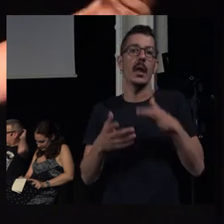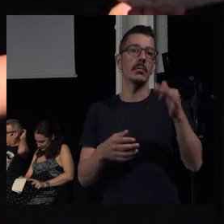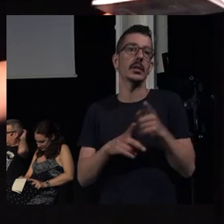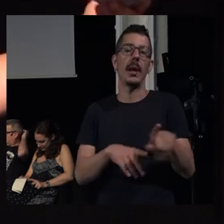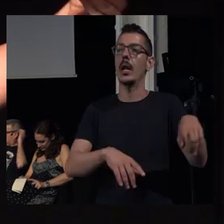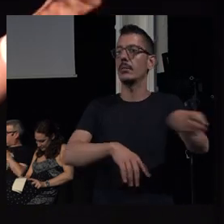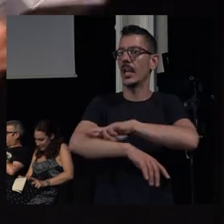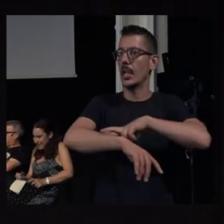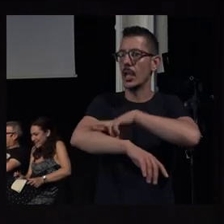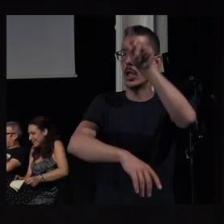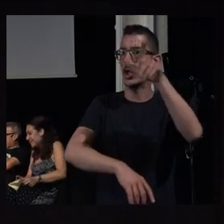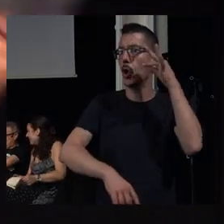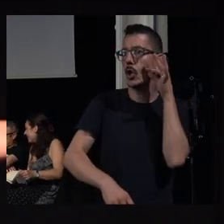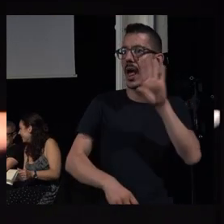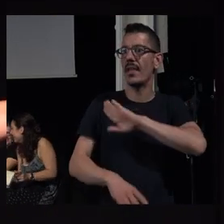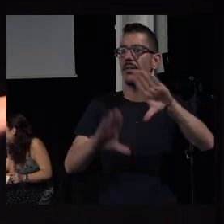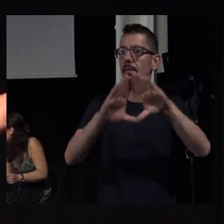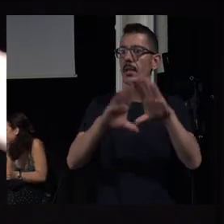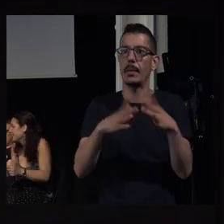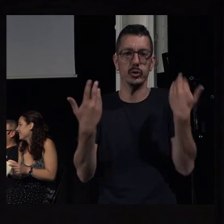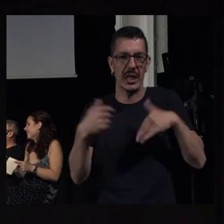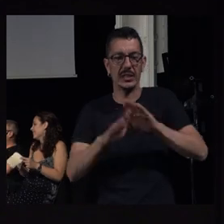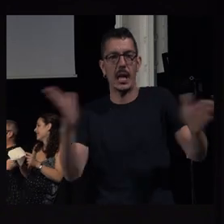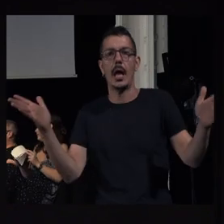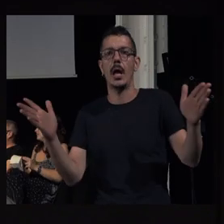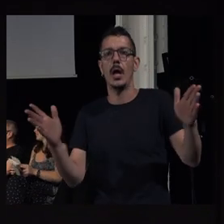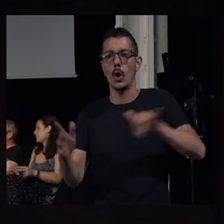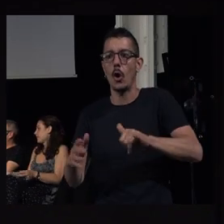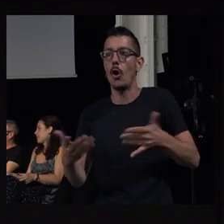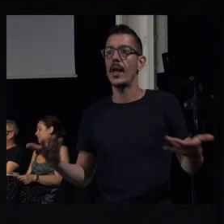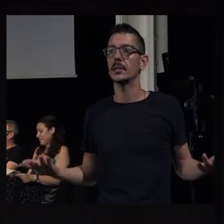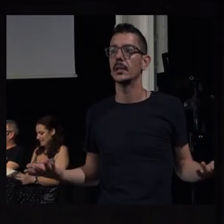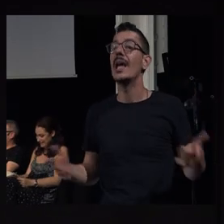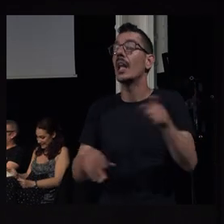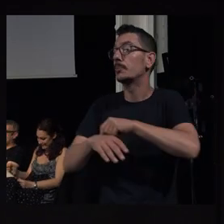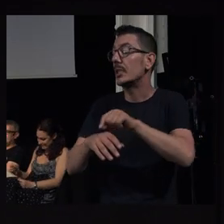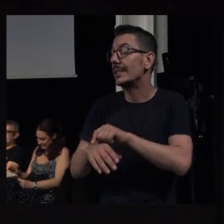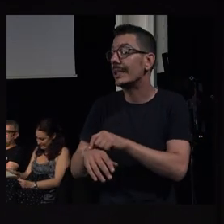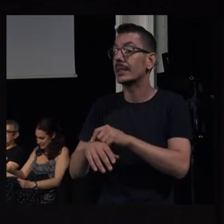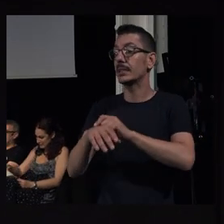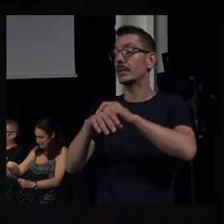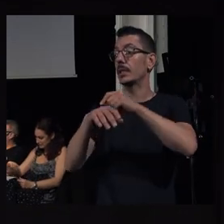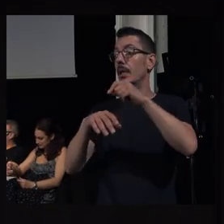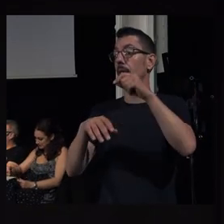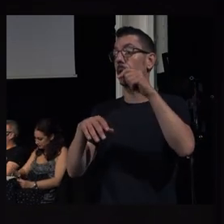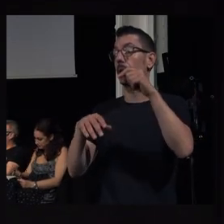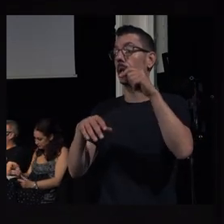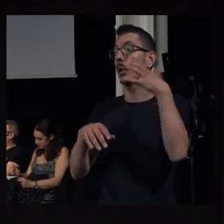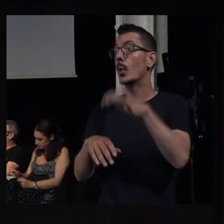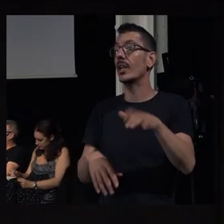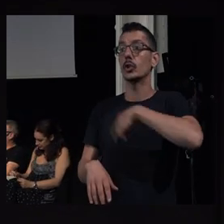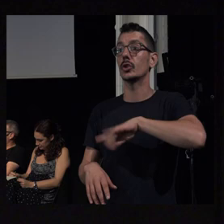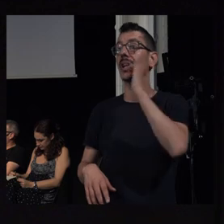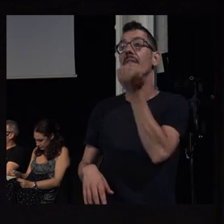pues ya está. O sea, no jodamos. O sea, las políticas queer, además, las tenemos que reivindicar nosotras. O sea, tienen que estar en